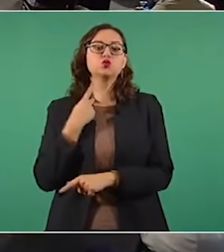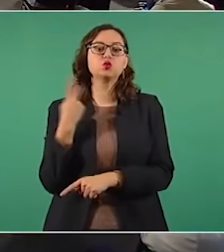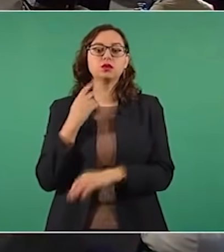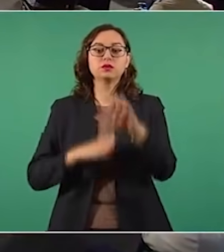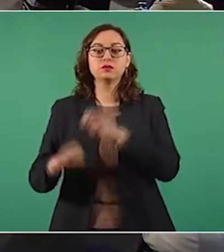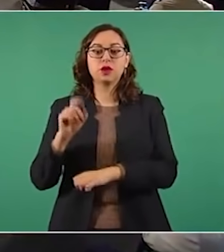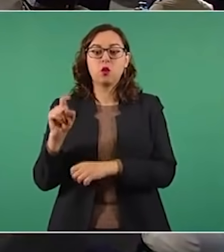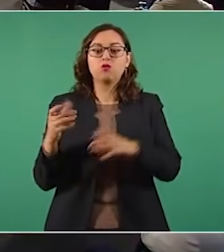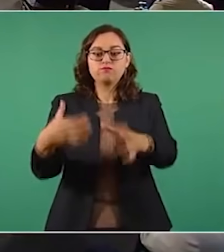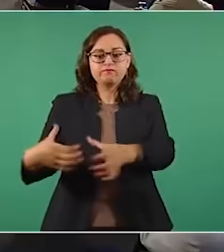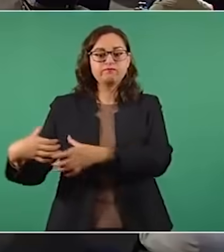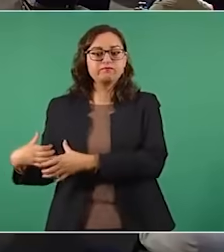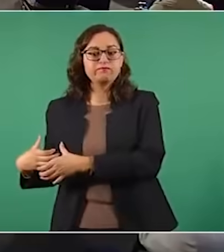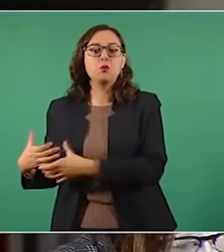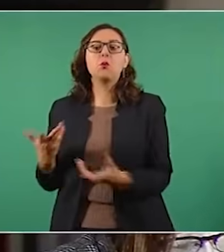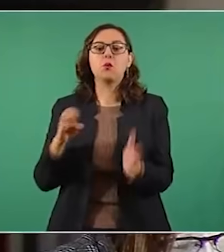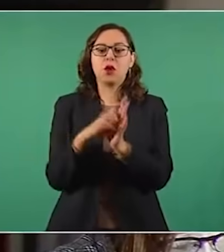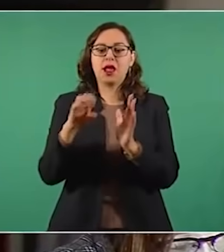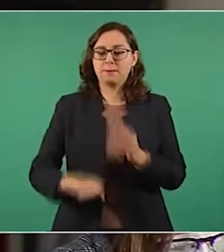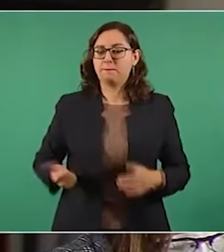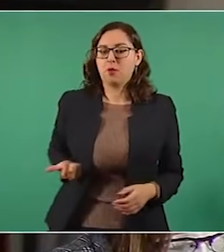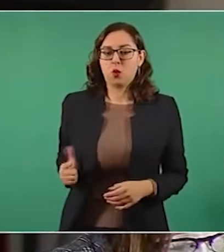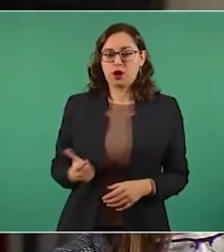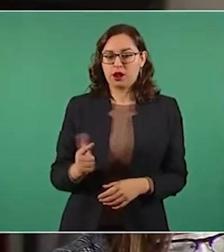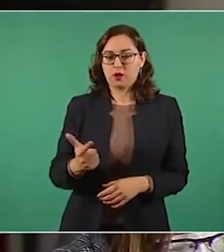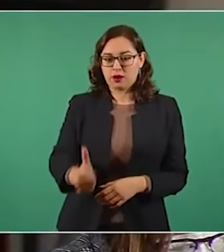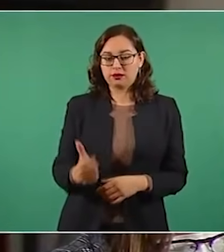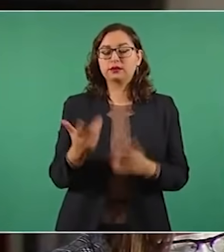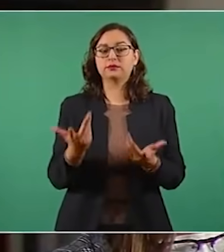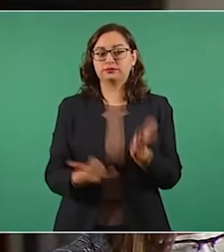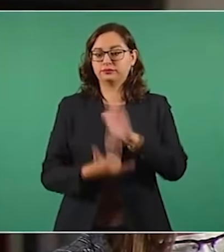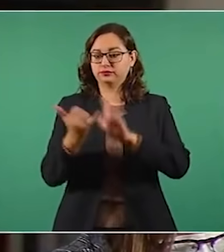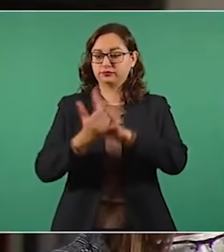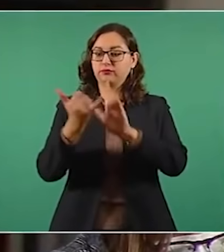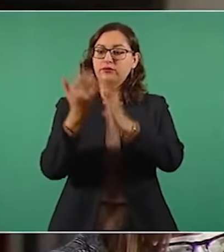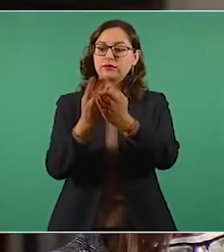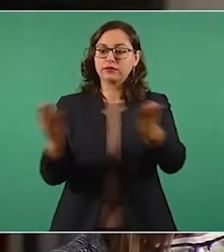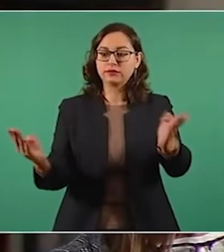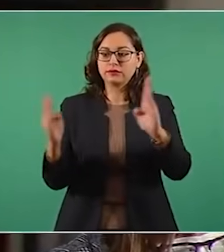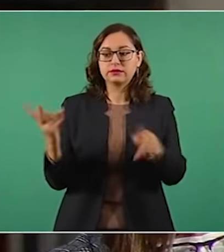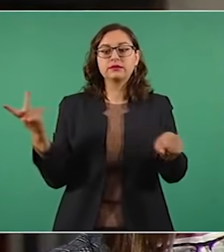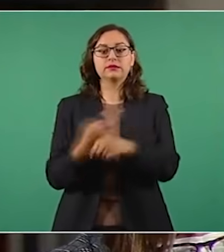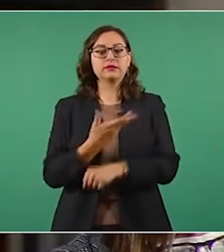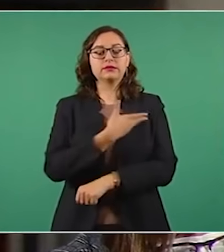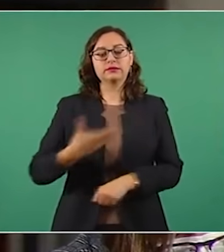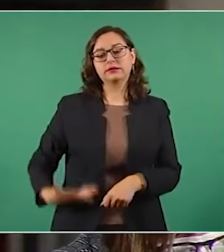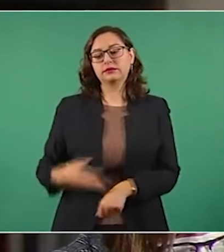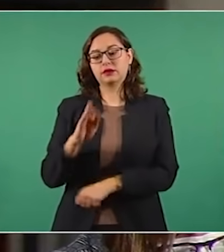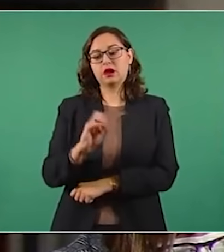empresariales, como en el caso de Guanajuato, ya que esta presa se realizó gracias a las presiones de Vicente Fox, que